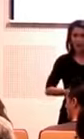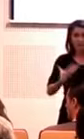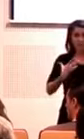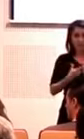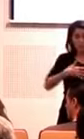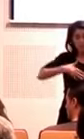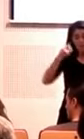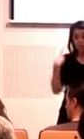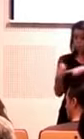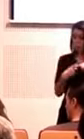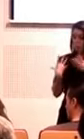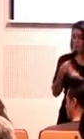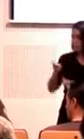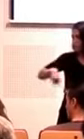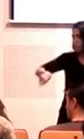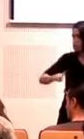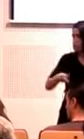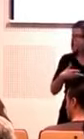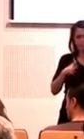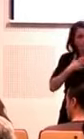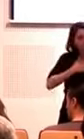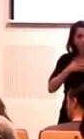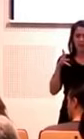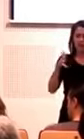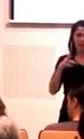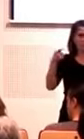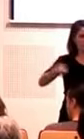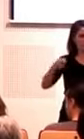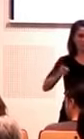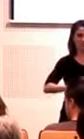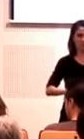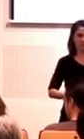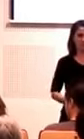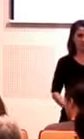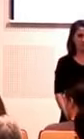mí me ha encantado. Eso es eso. Felicitaros. Gracias. Simplemente.